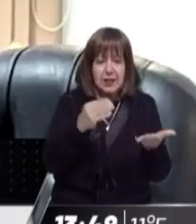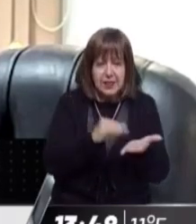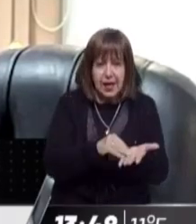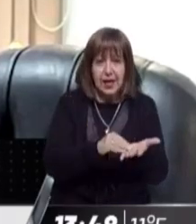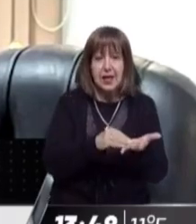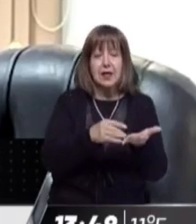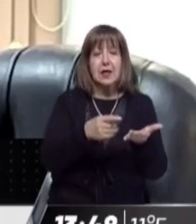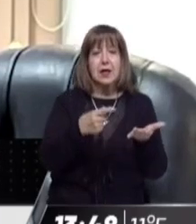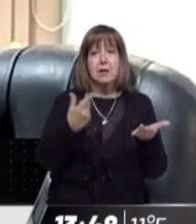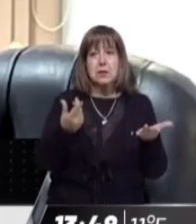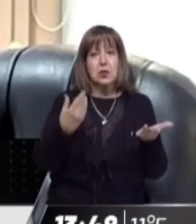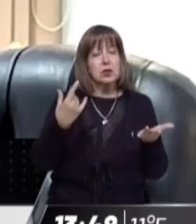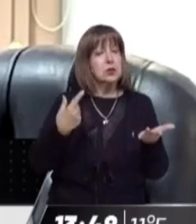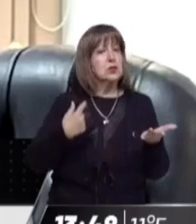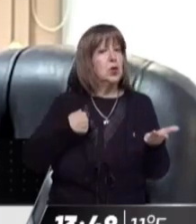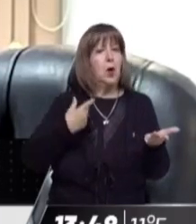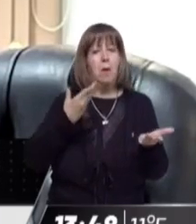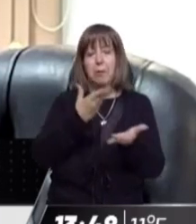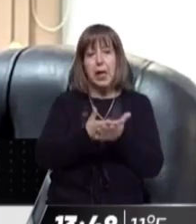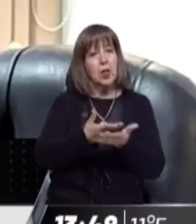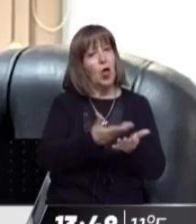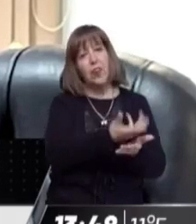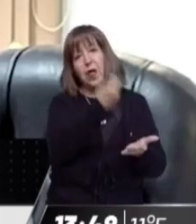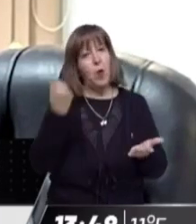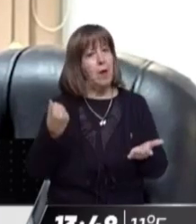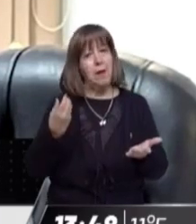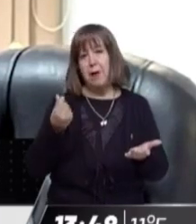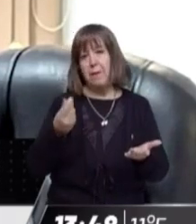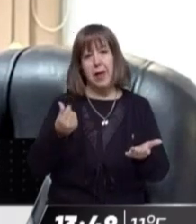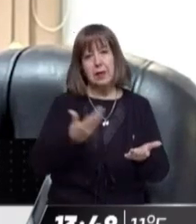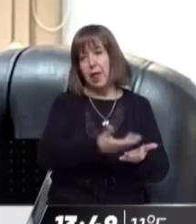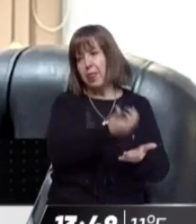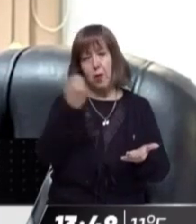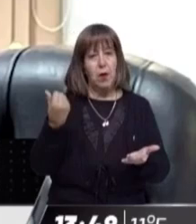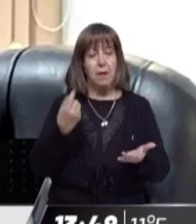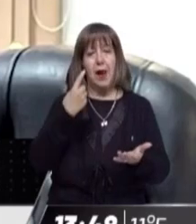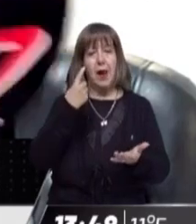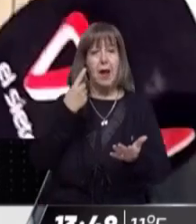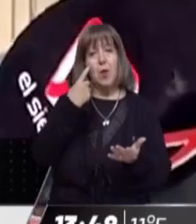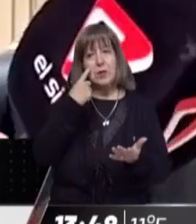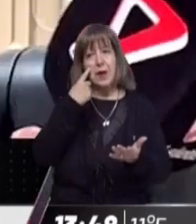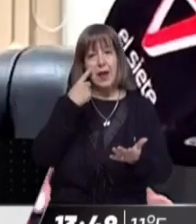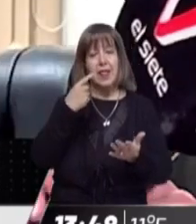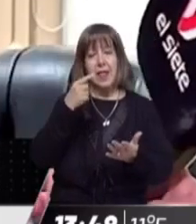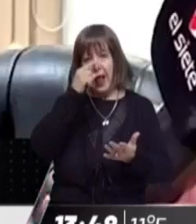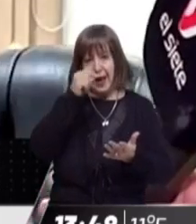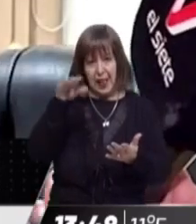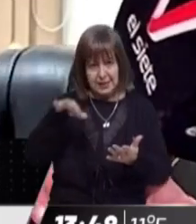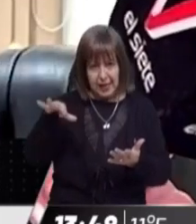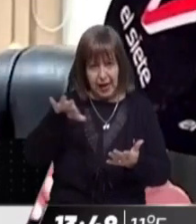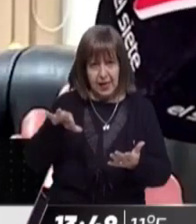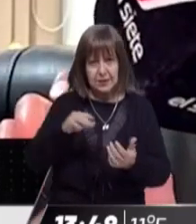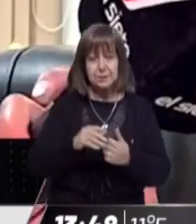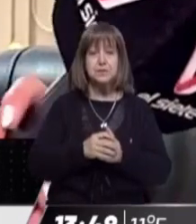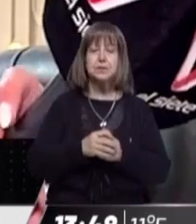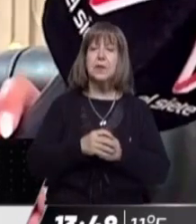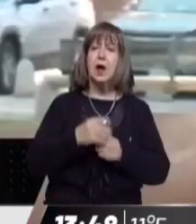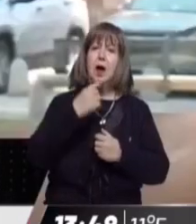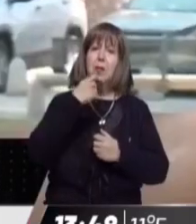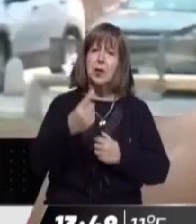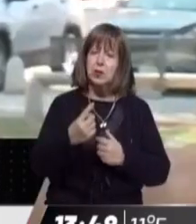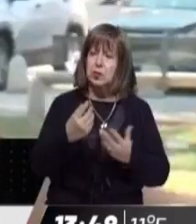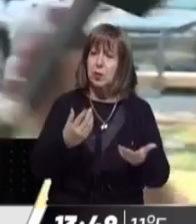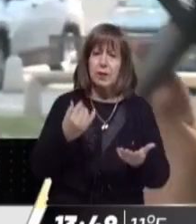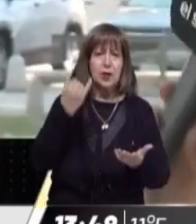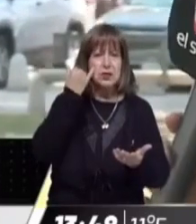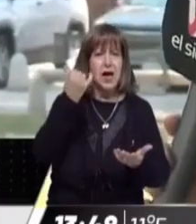laserin le permitieron cumplir Y que devuelvan el dinero que se llevaron aprovecho para consultarle porque Yanina Ortiz en